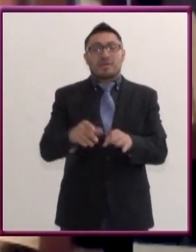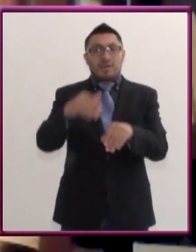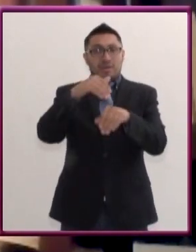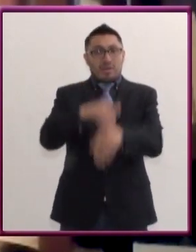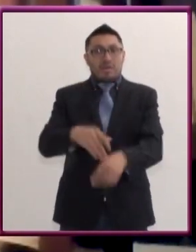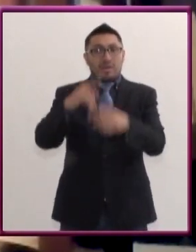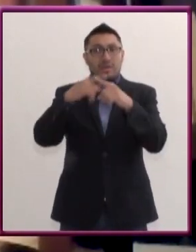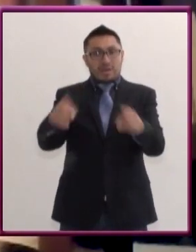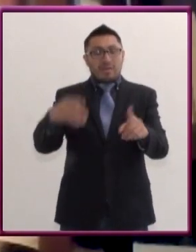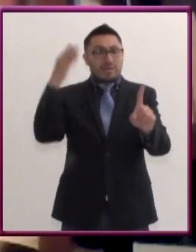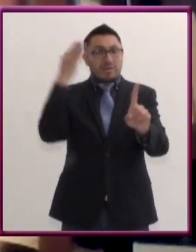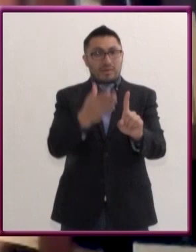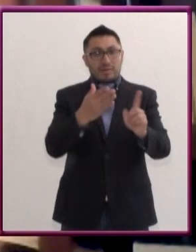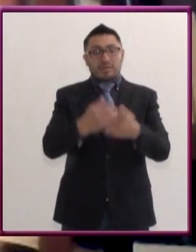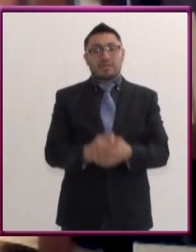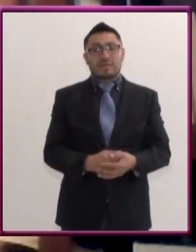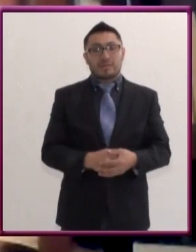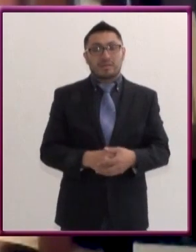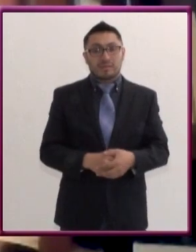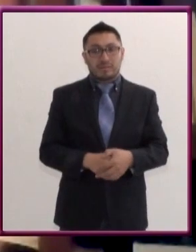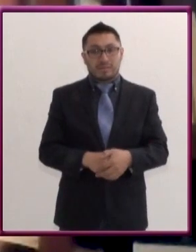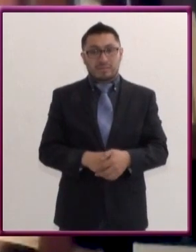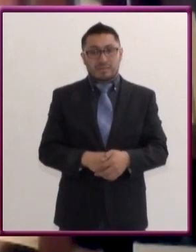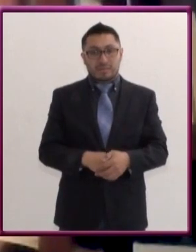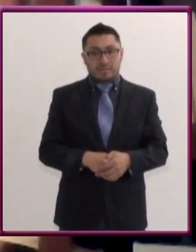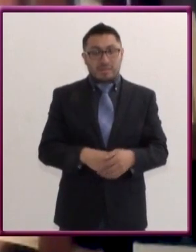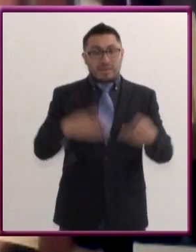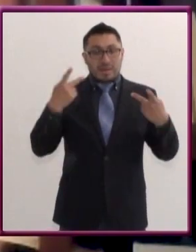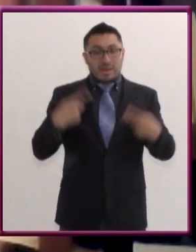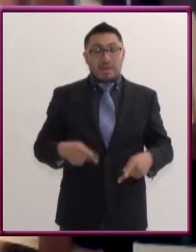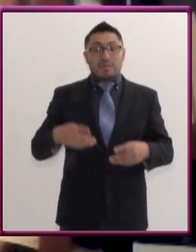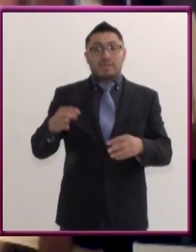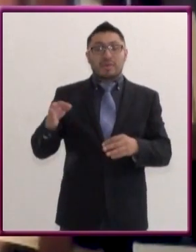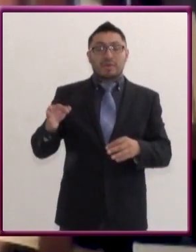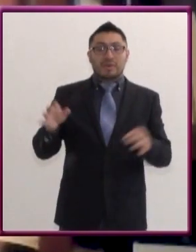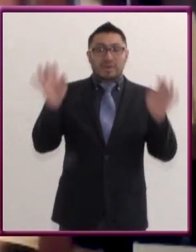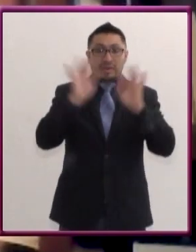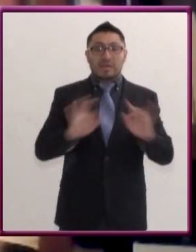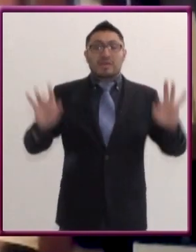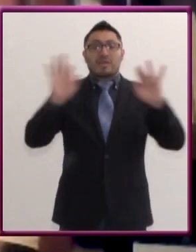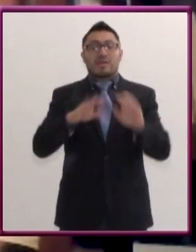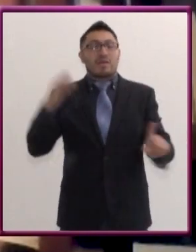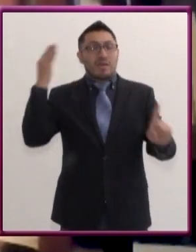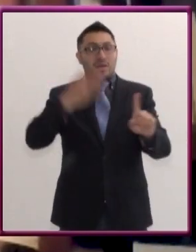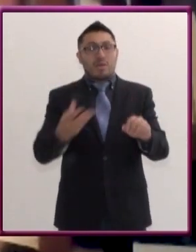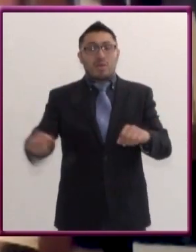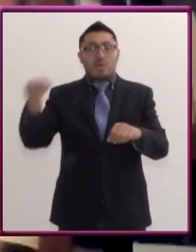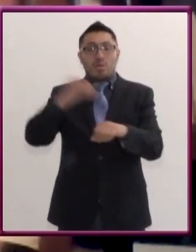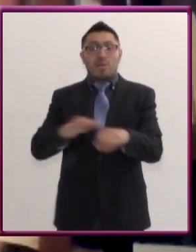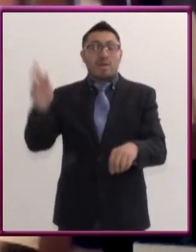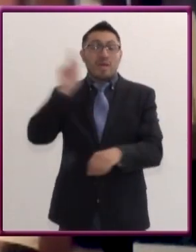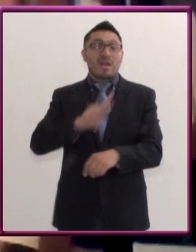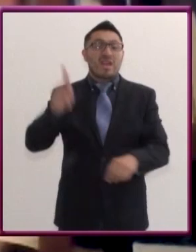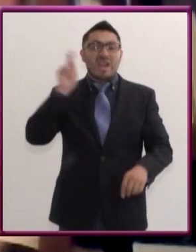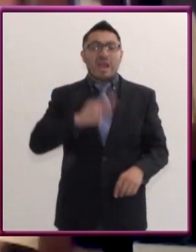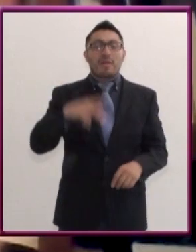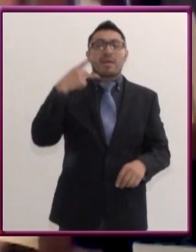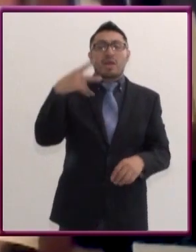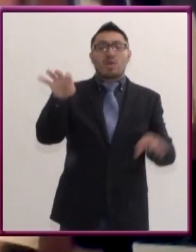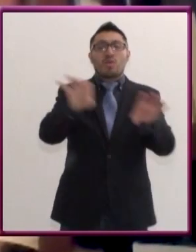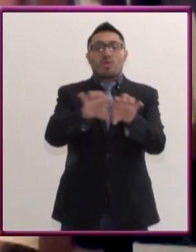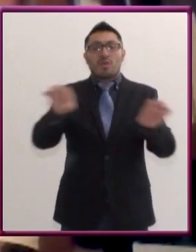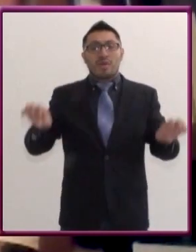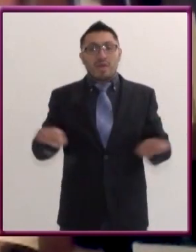otros intereses. A los informáticos lo que les interesa es poner a prueba